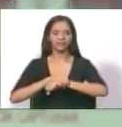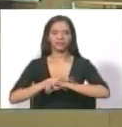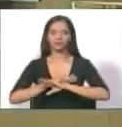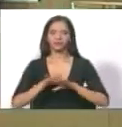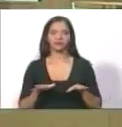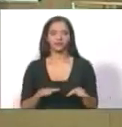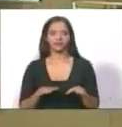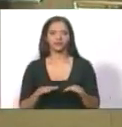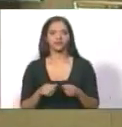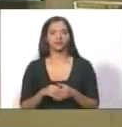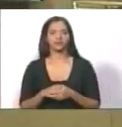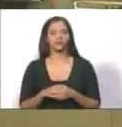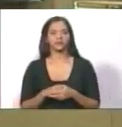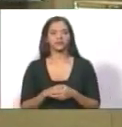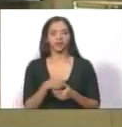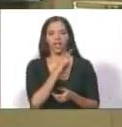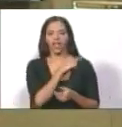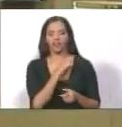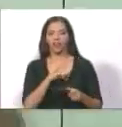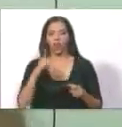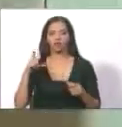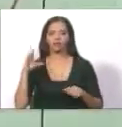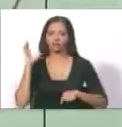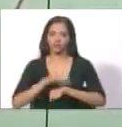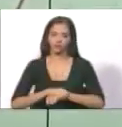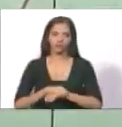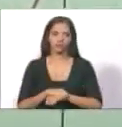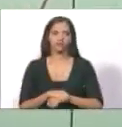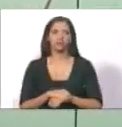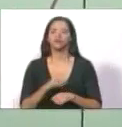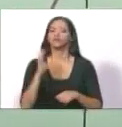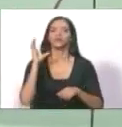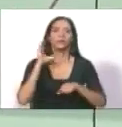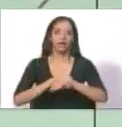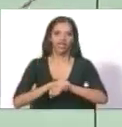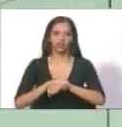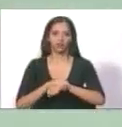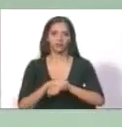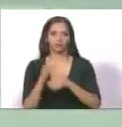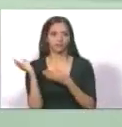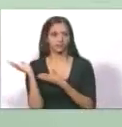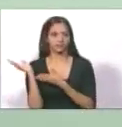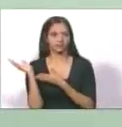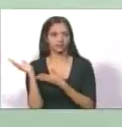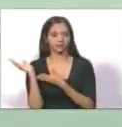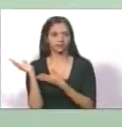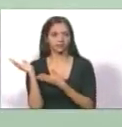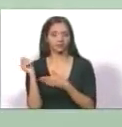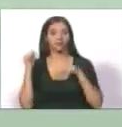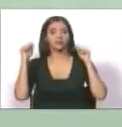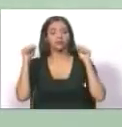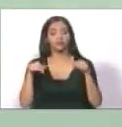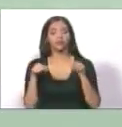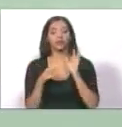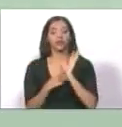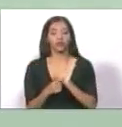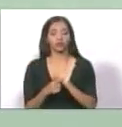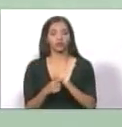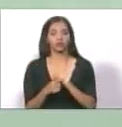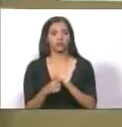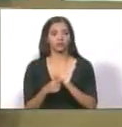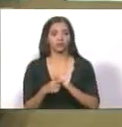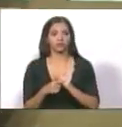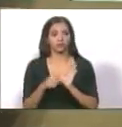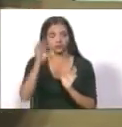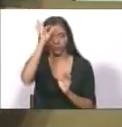jefe logístico, capturado. Aquí está logístico, capturado. Aquí está uno que aparece, no